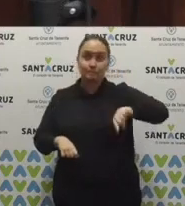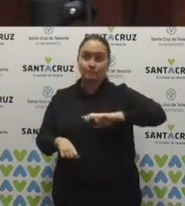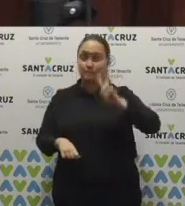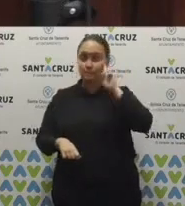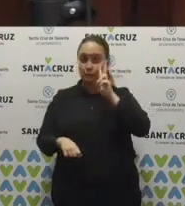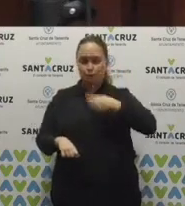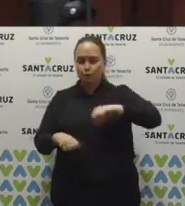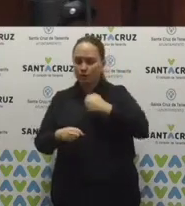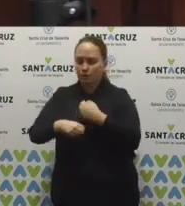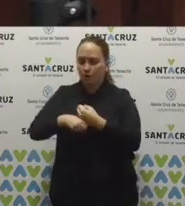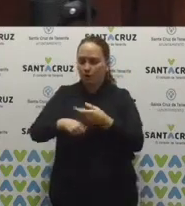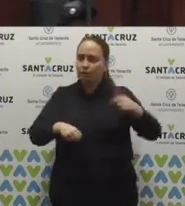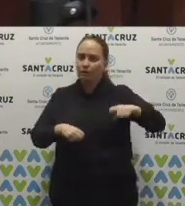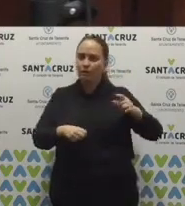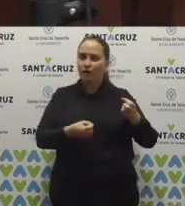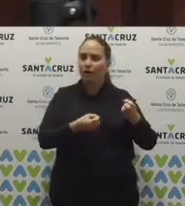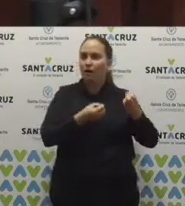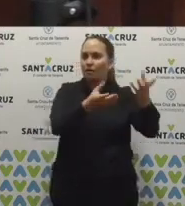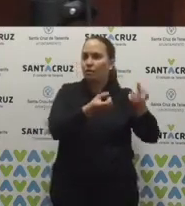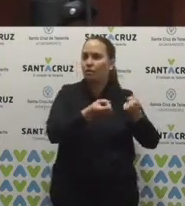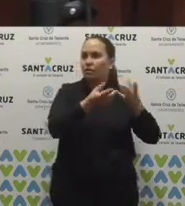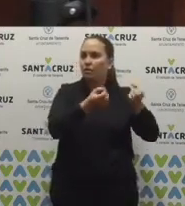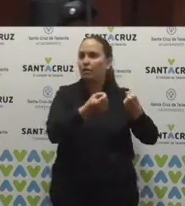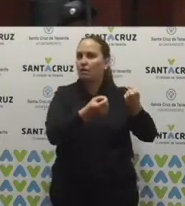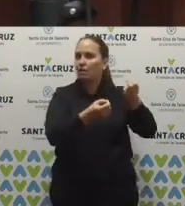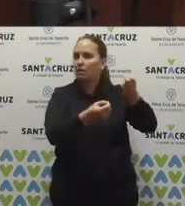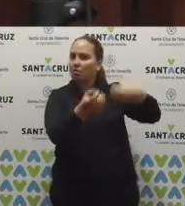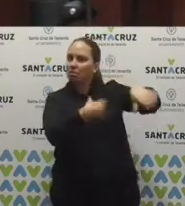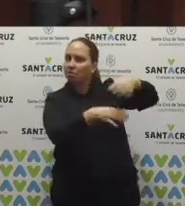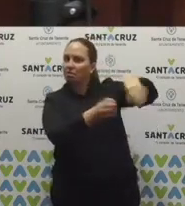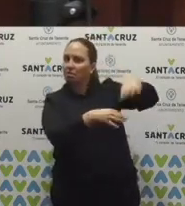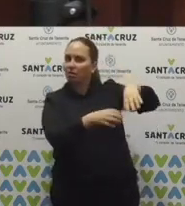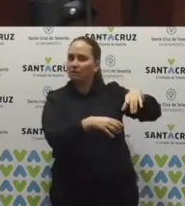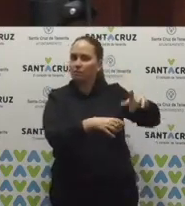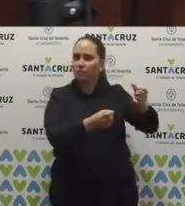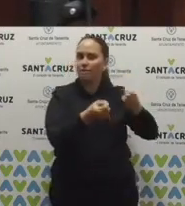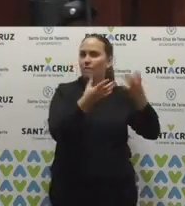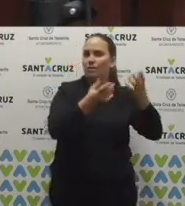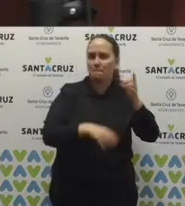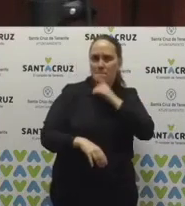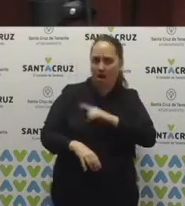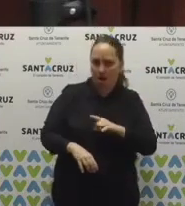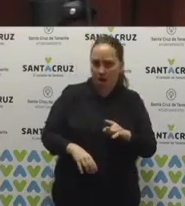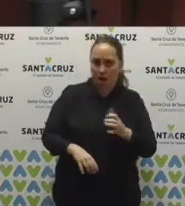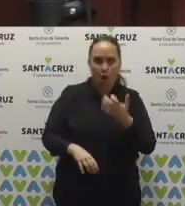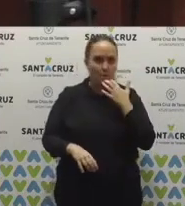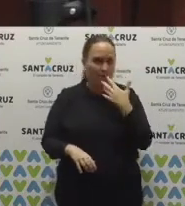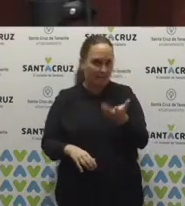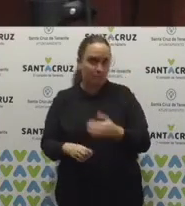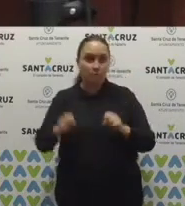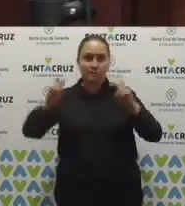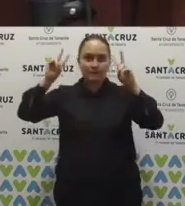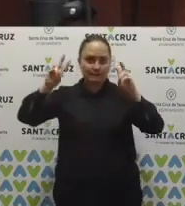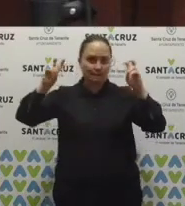por otro lado desinformaban se ha desinformado con respecto a por ejemplo el tema de los temas estrella de este confinamiento